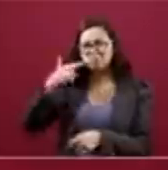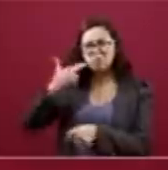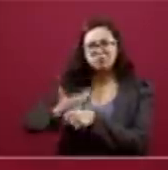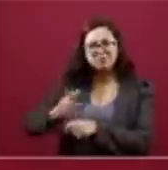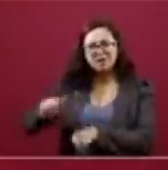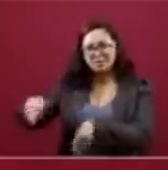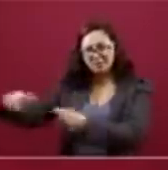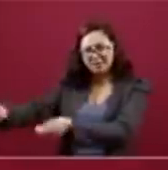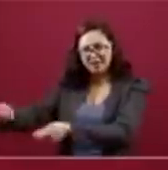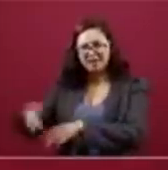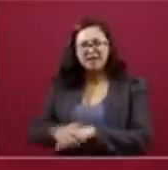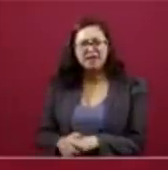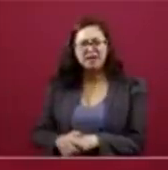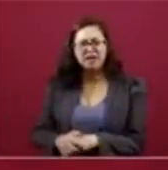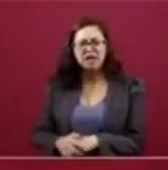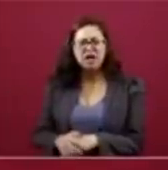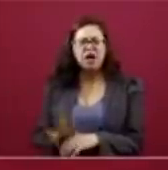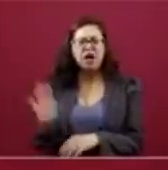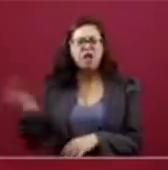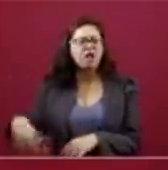No la contratación